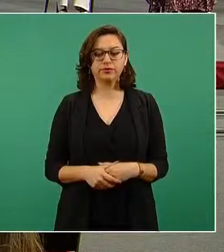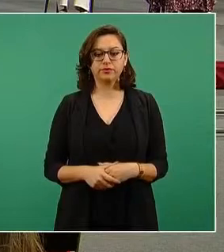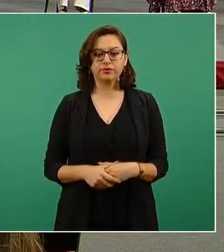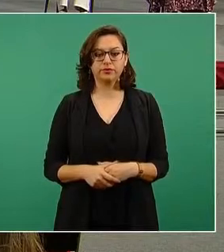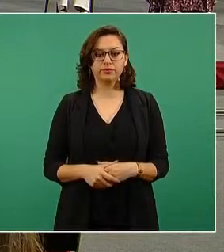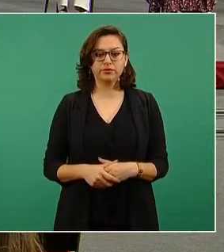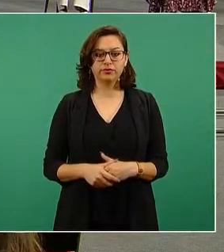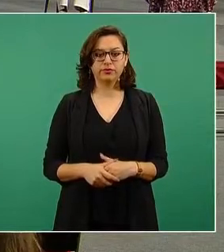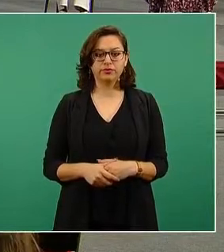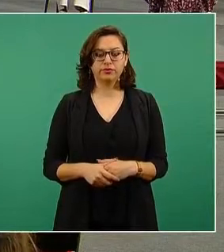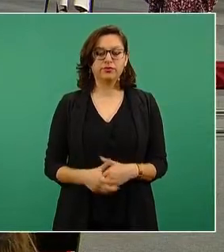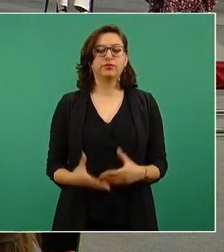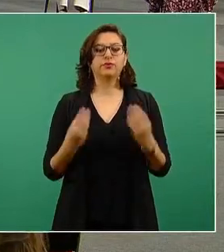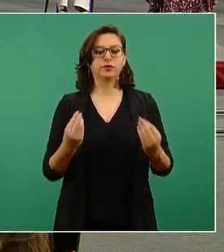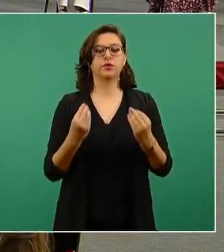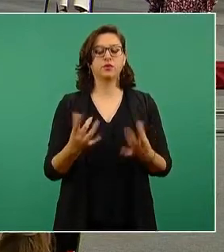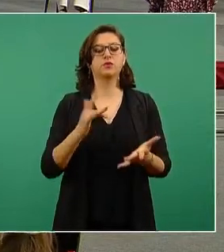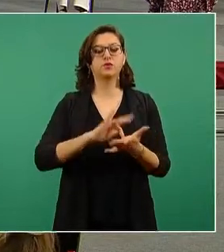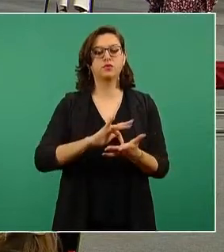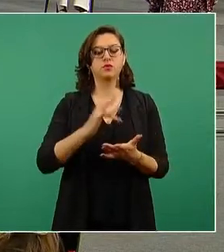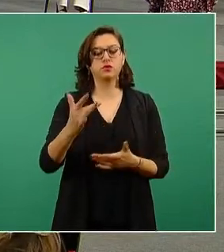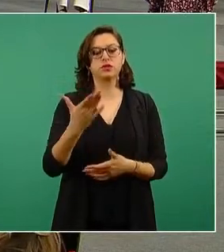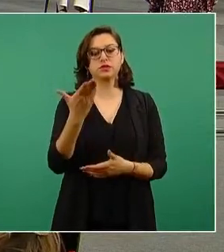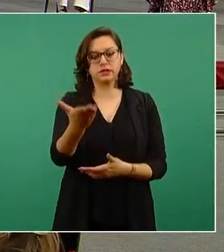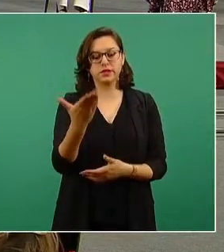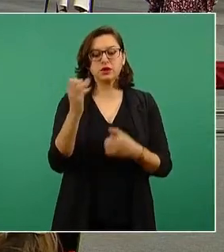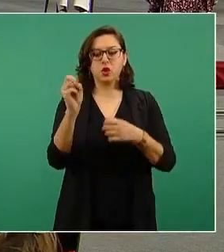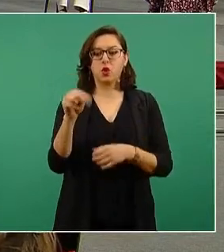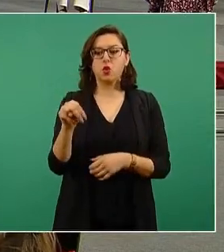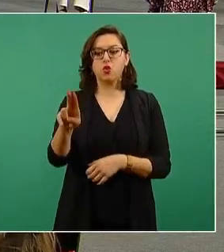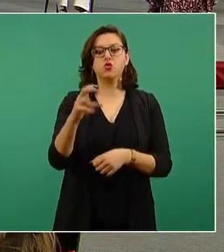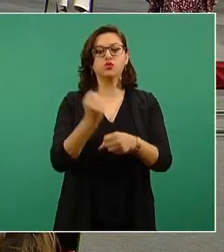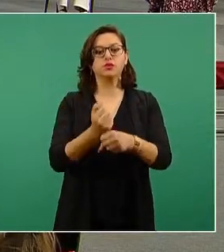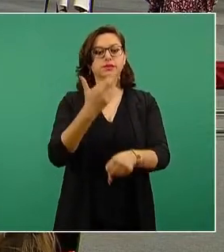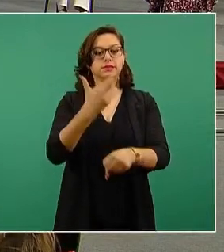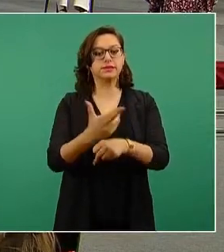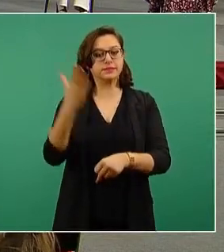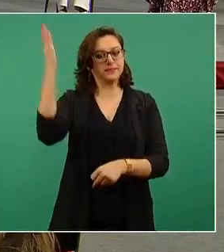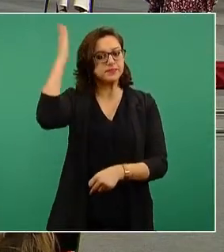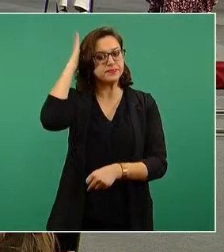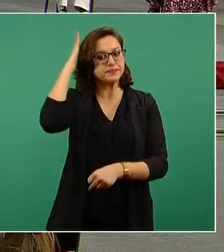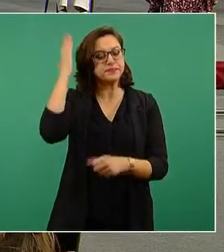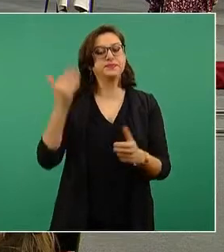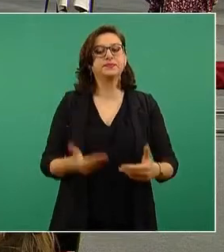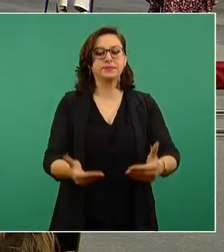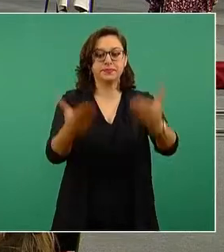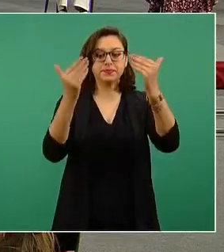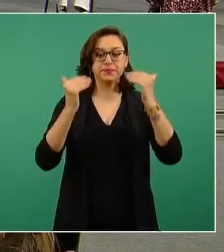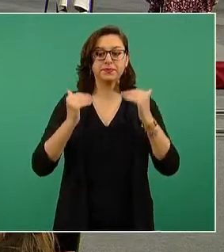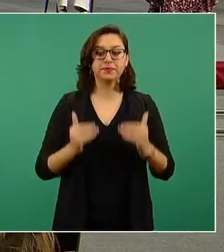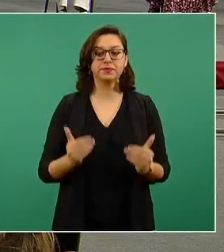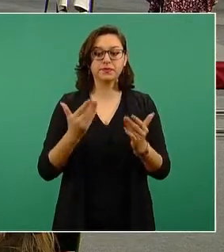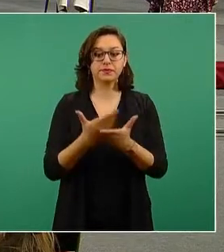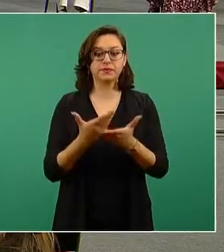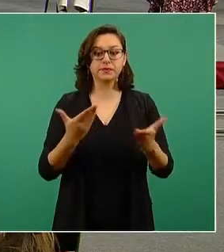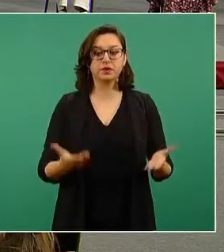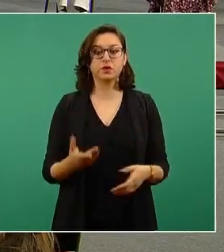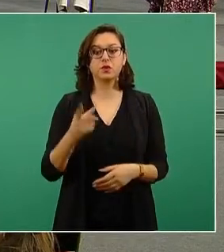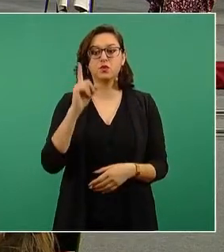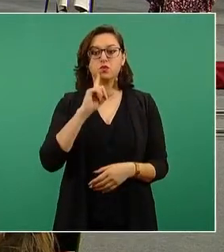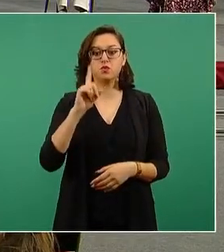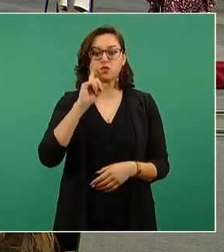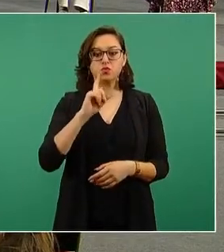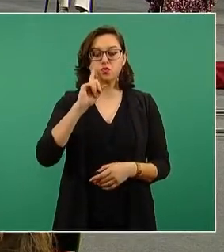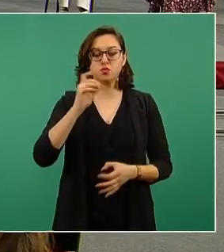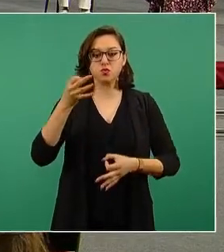Agradecemos la participación del secretario general de la Organización de las Naciones Unidas y ahora le vamos a pedir su participación a la ministra